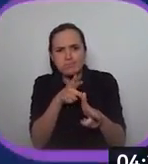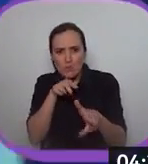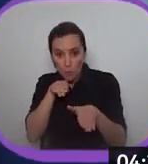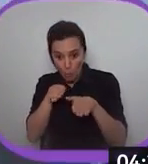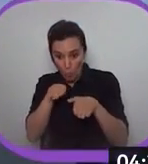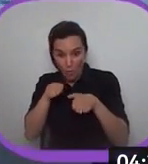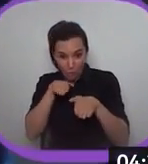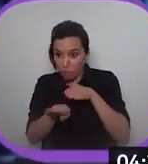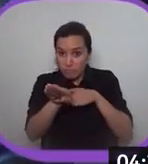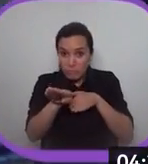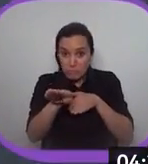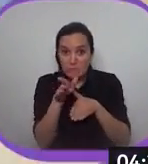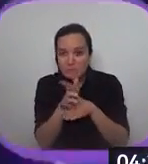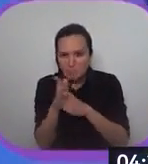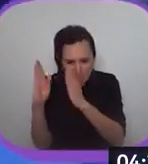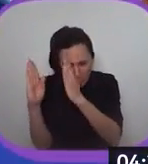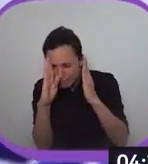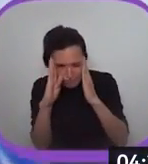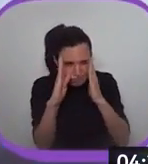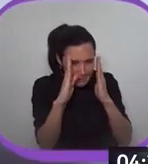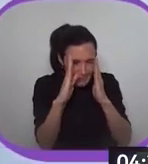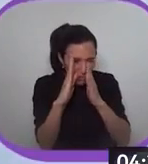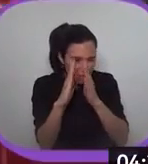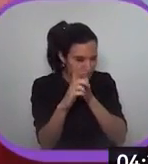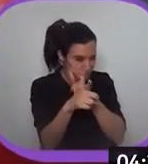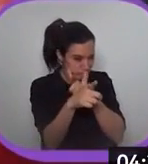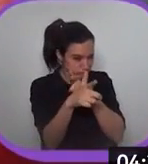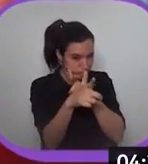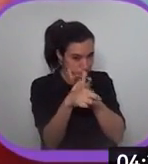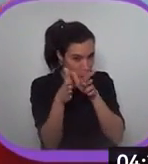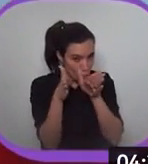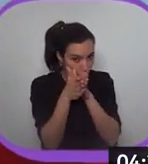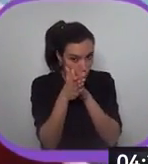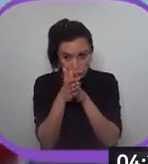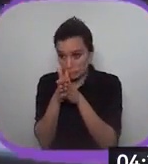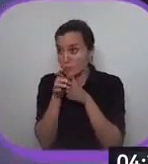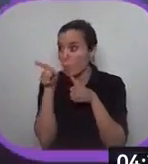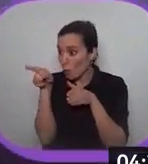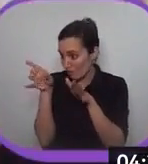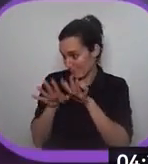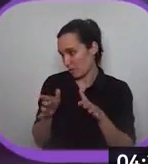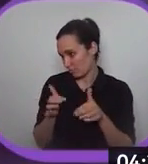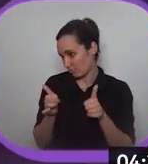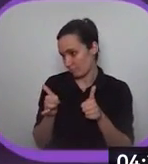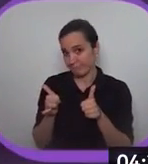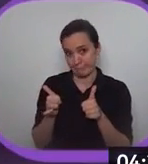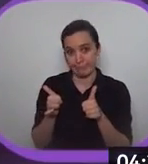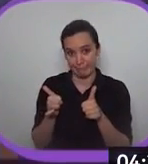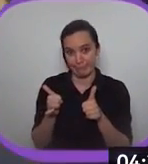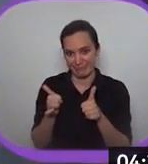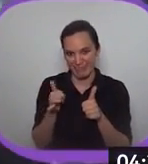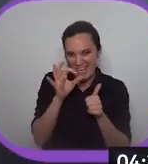Spinner, dispara el acelerador vehicular del Moby. Sherman, calcula lo necesario para disparar el Saber y la Chopper juntos. Zoom,